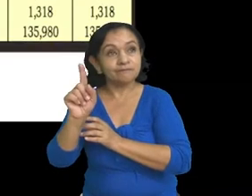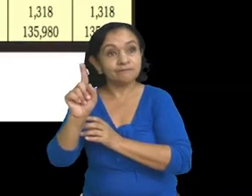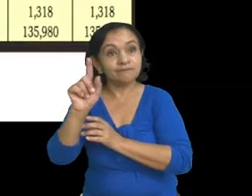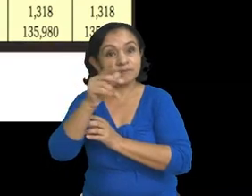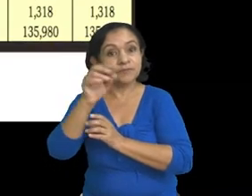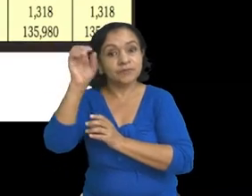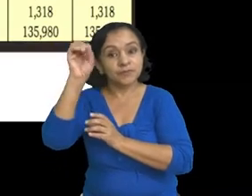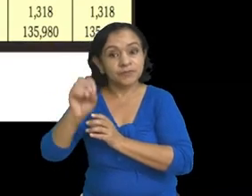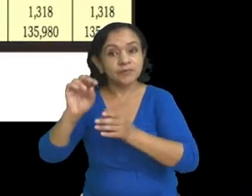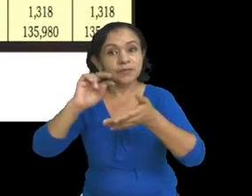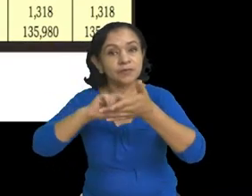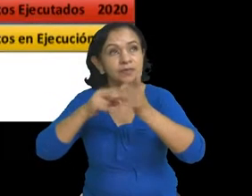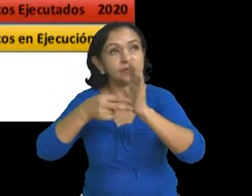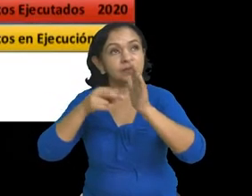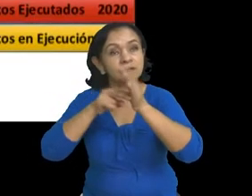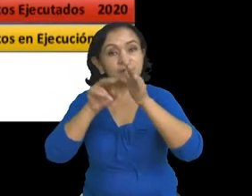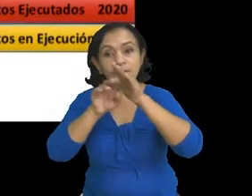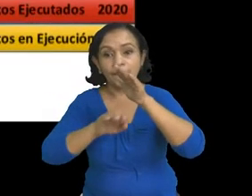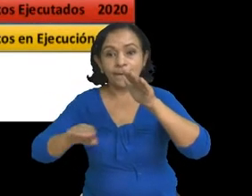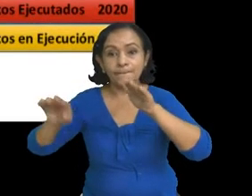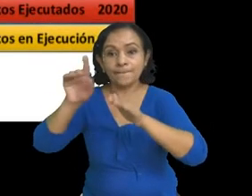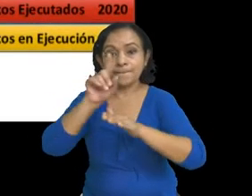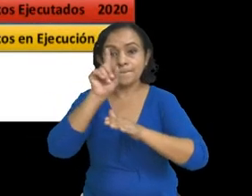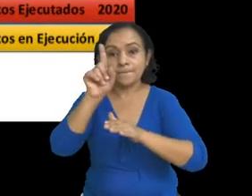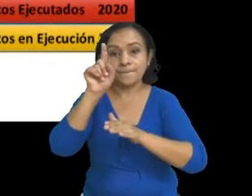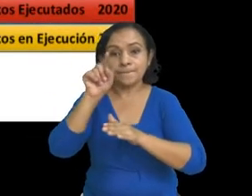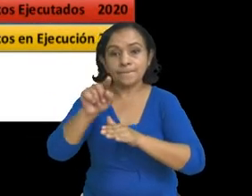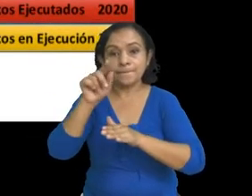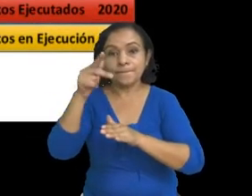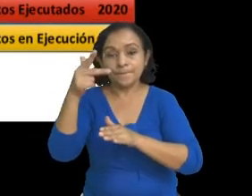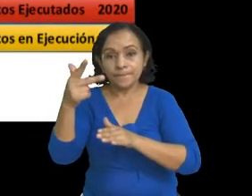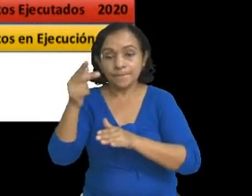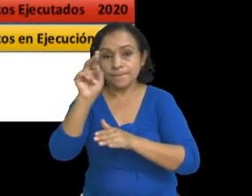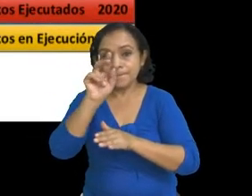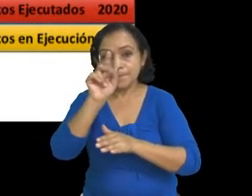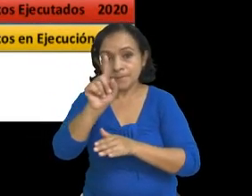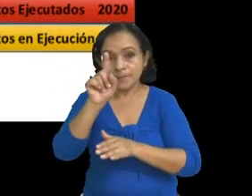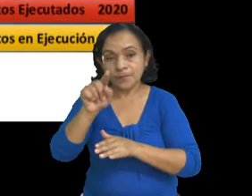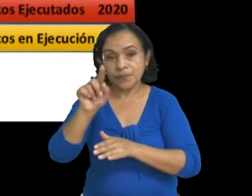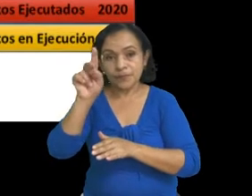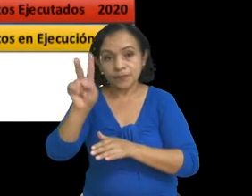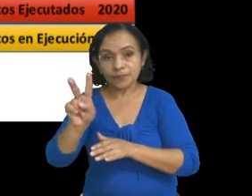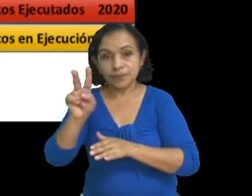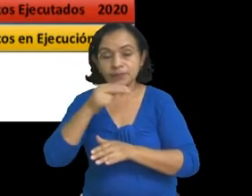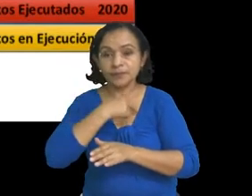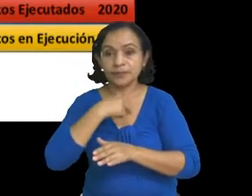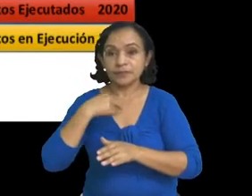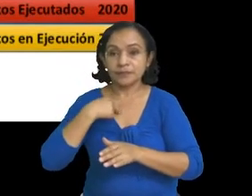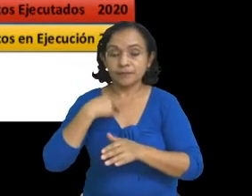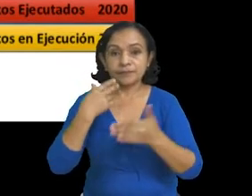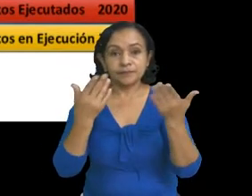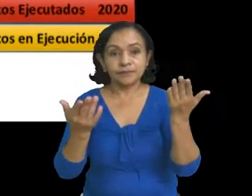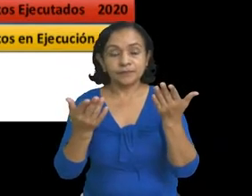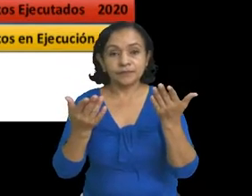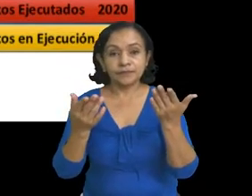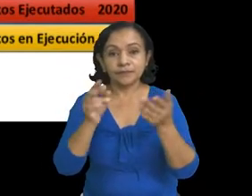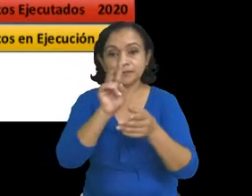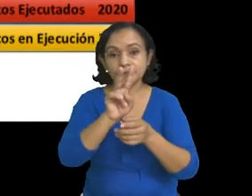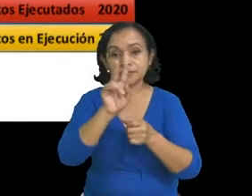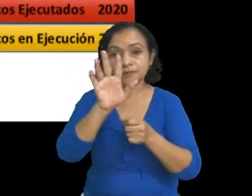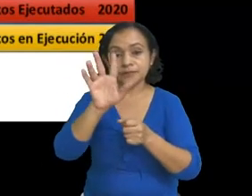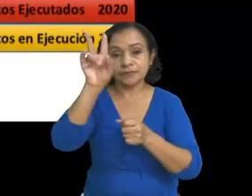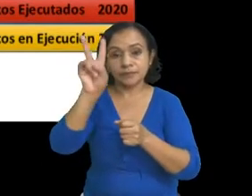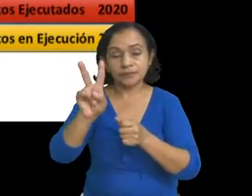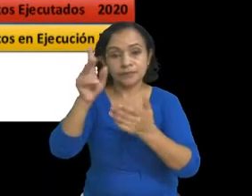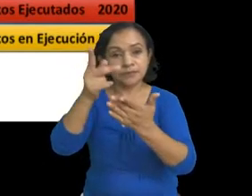97.81%. Significa que hay más de 1.2 millones de viviendas electrificadas y estos son los 252 de